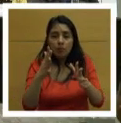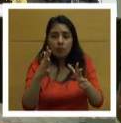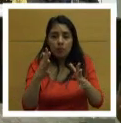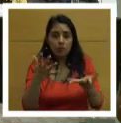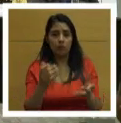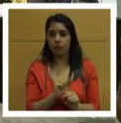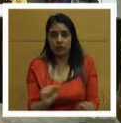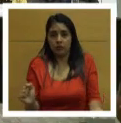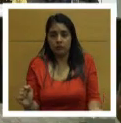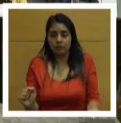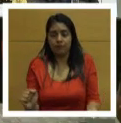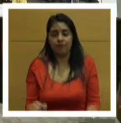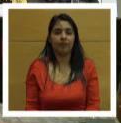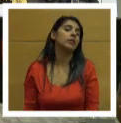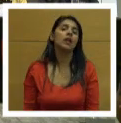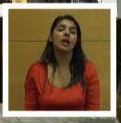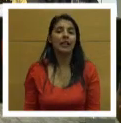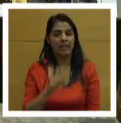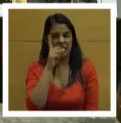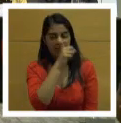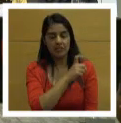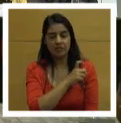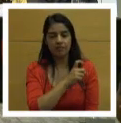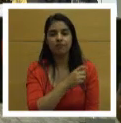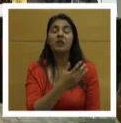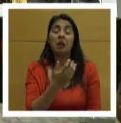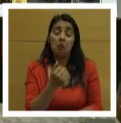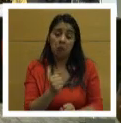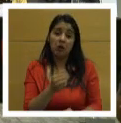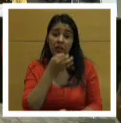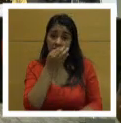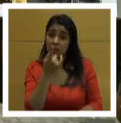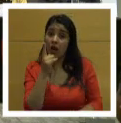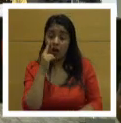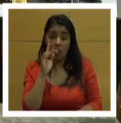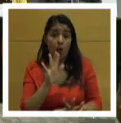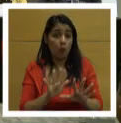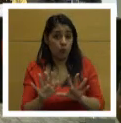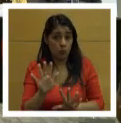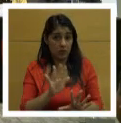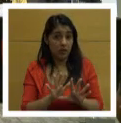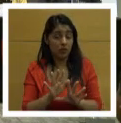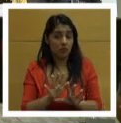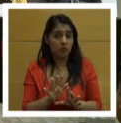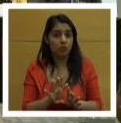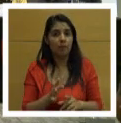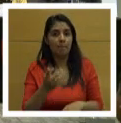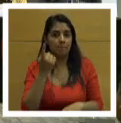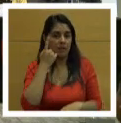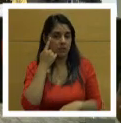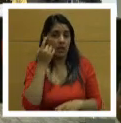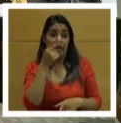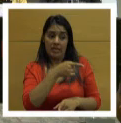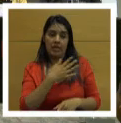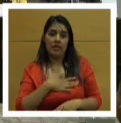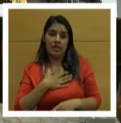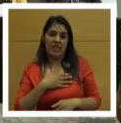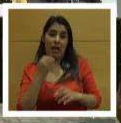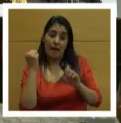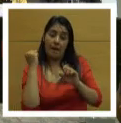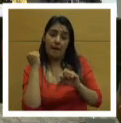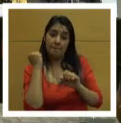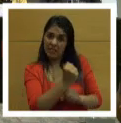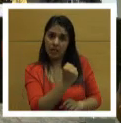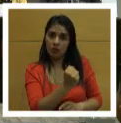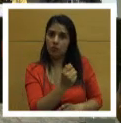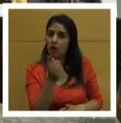Por lo tanto, se puede tender a afirmar, ya que hay que tener cuidado, que ella siempre quiere matar, a lo mejor no es así. Como segunda cuestión, voy a tratar de